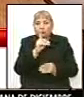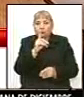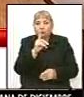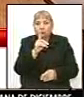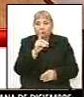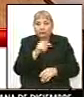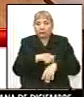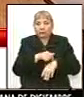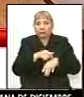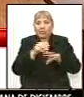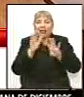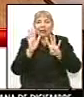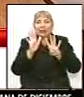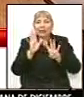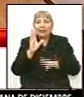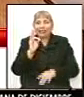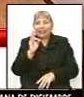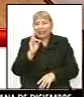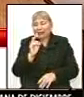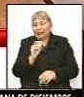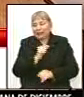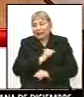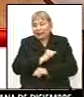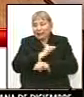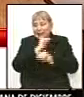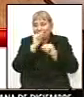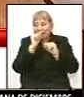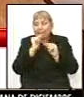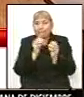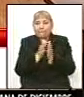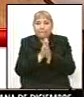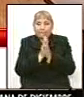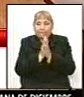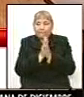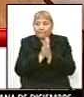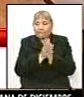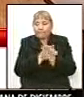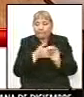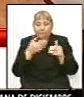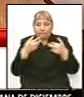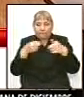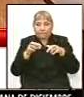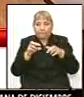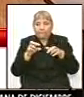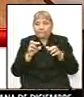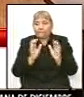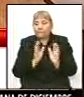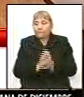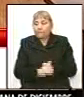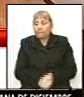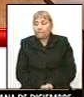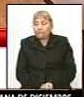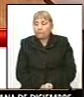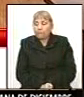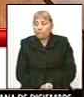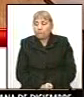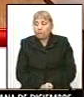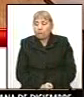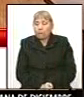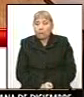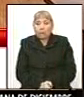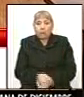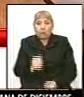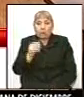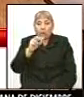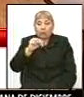las 9:07, han pedido permiso las congresistas